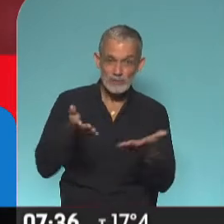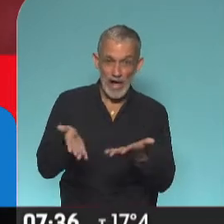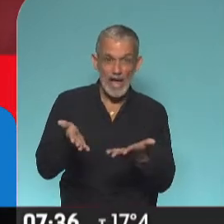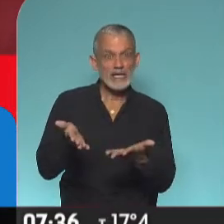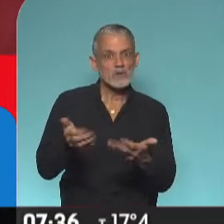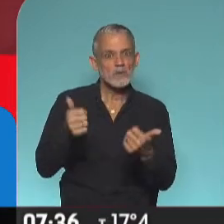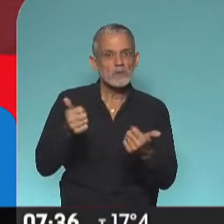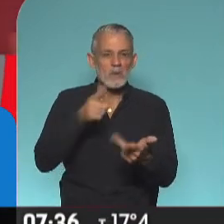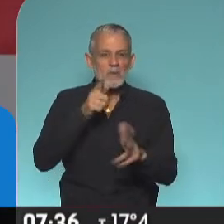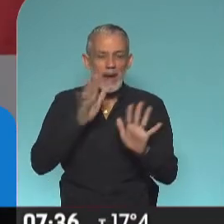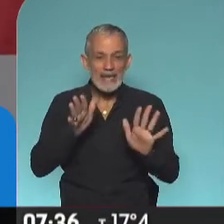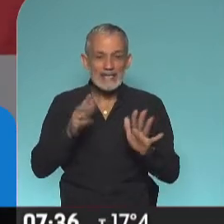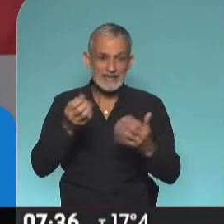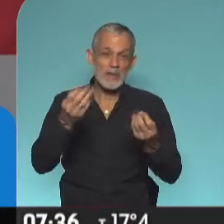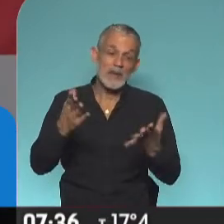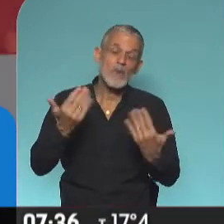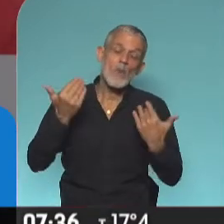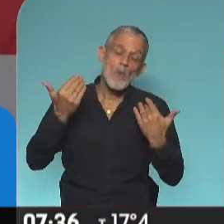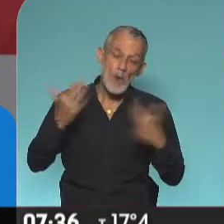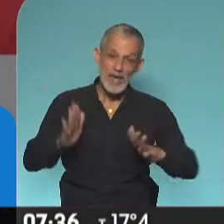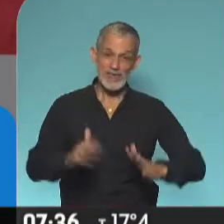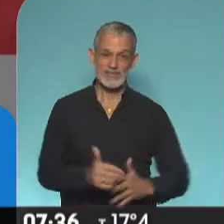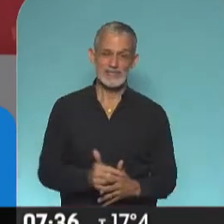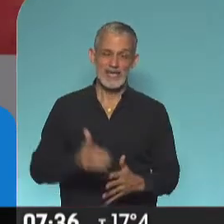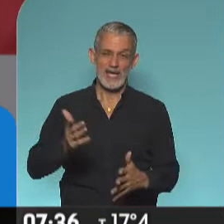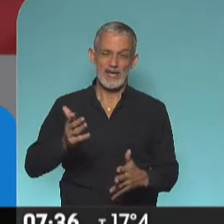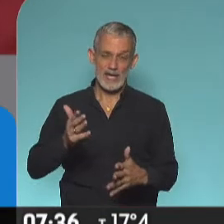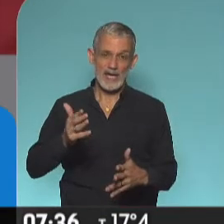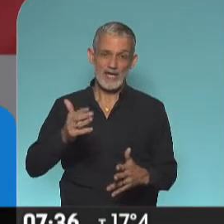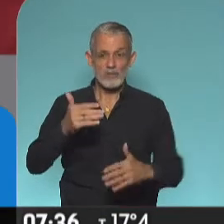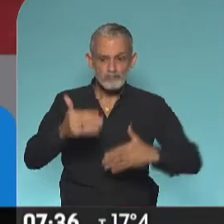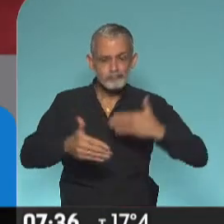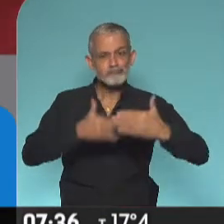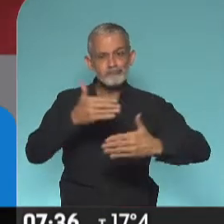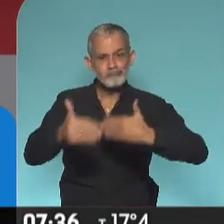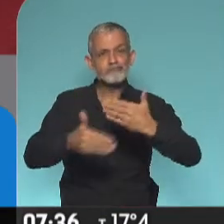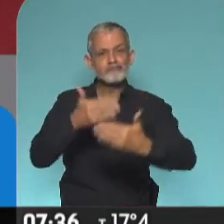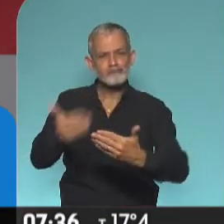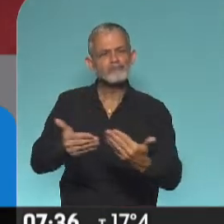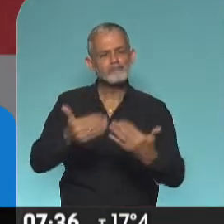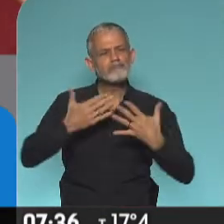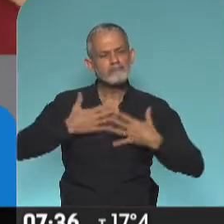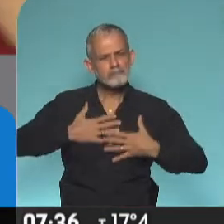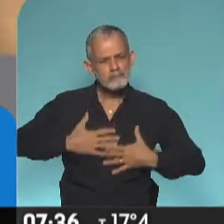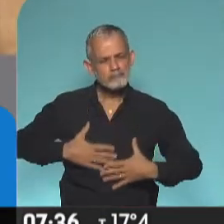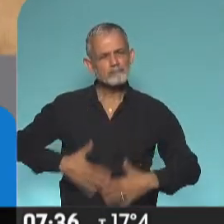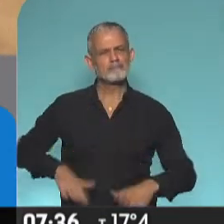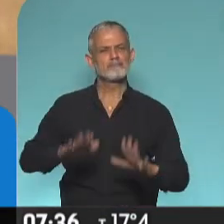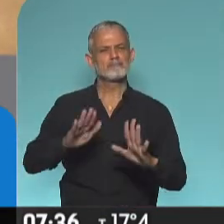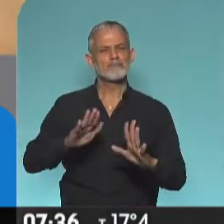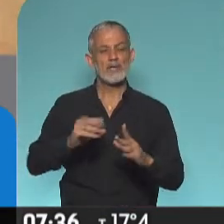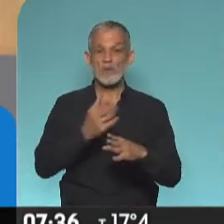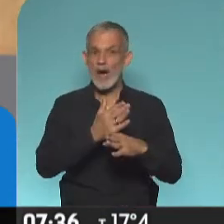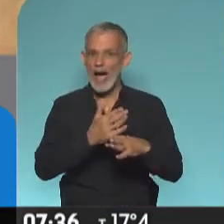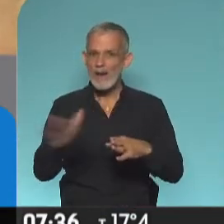Son auspiciosos, con lo cual es probable que la cosa se vaya relajando, tranquilizando, pero a